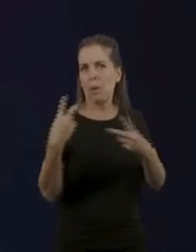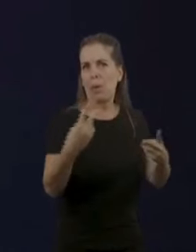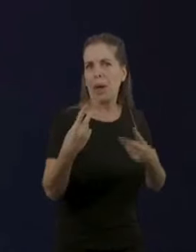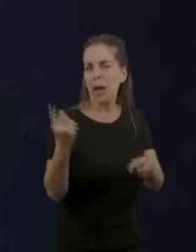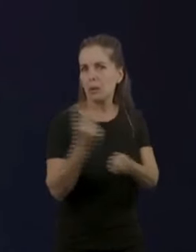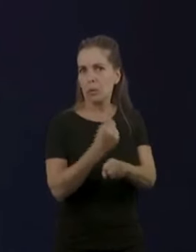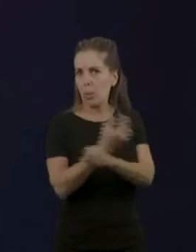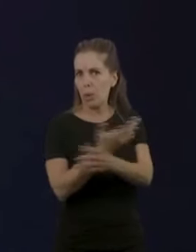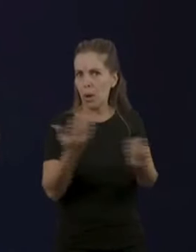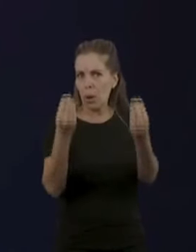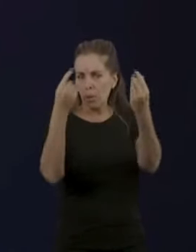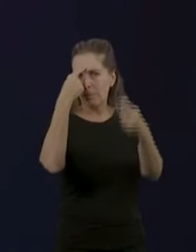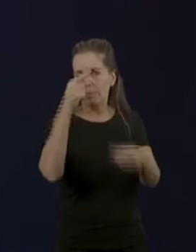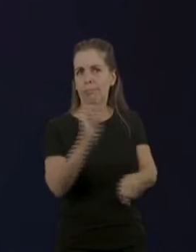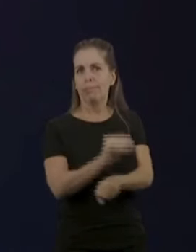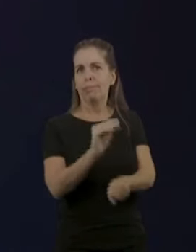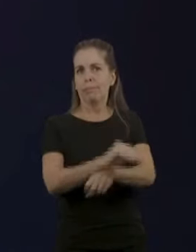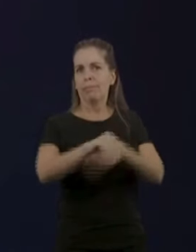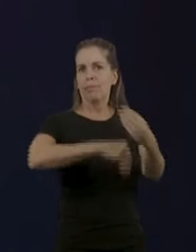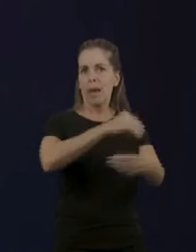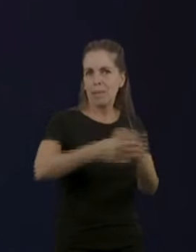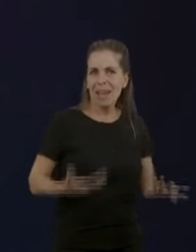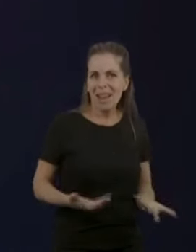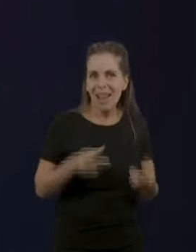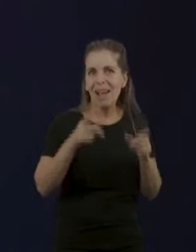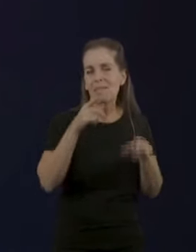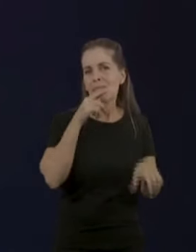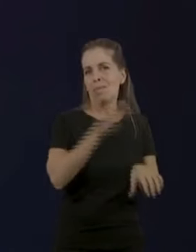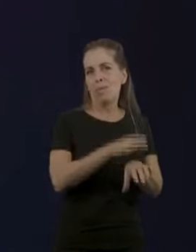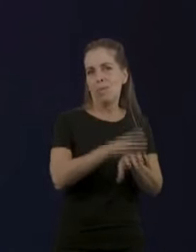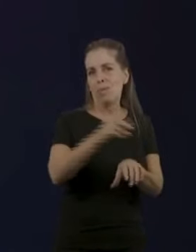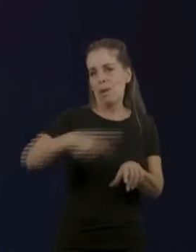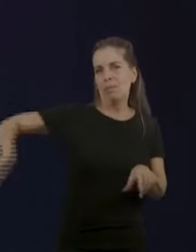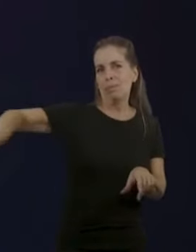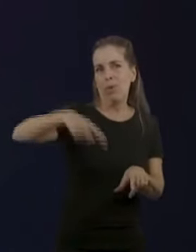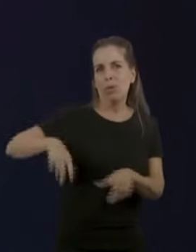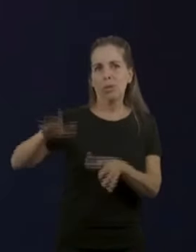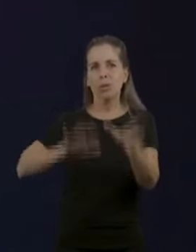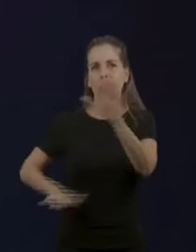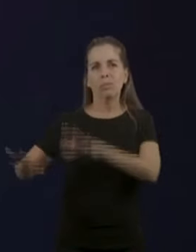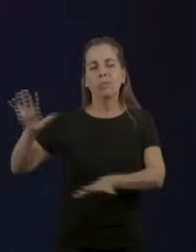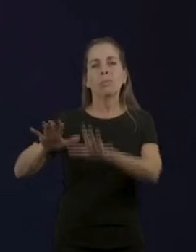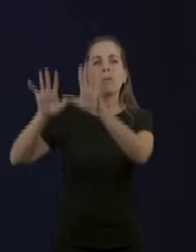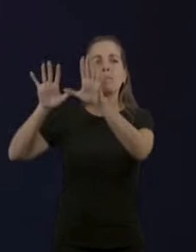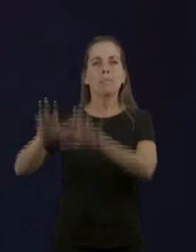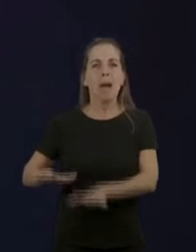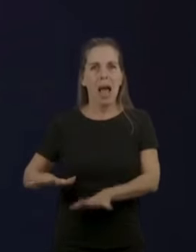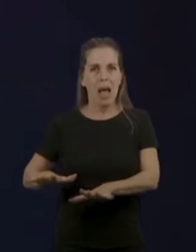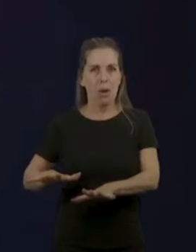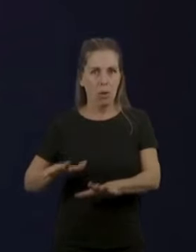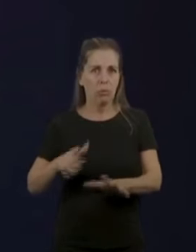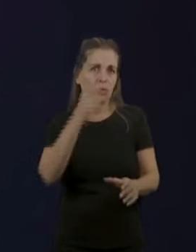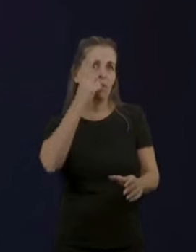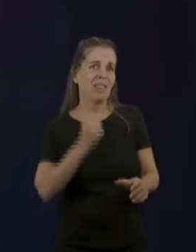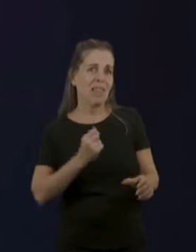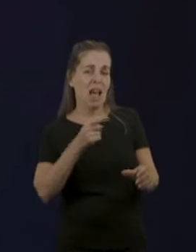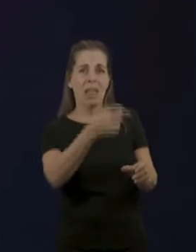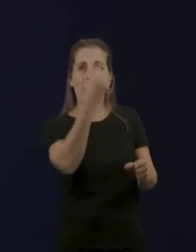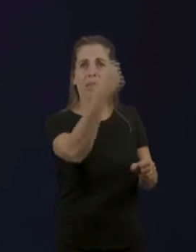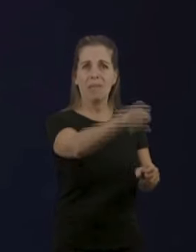un plato de comida arriba de la mesa porque les han hecho perder el el día de trabajo y hay un montón de gente que